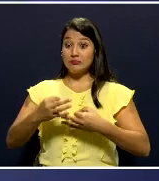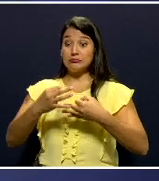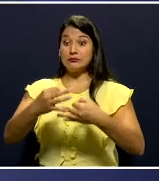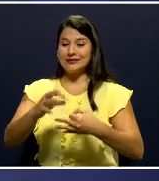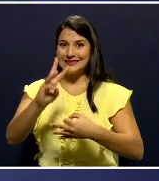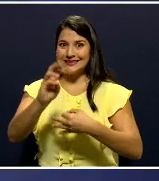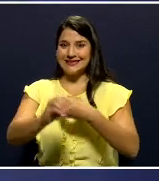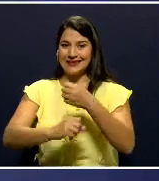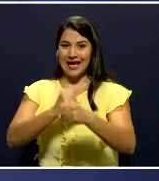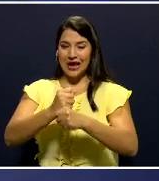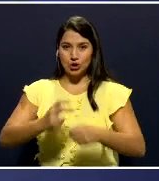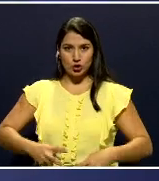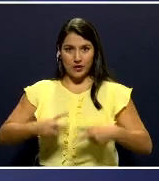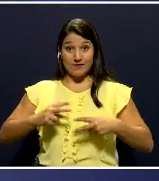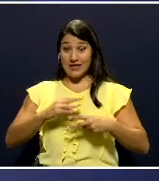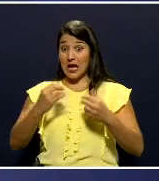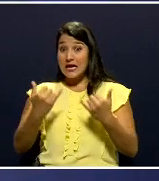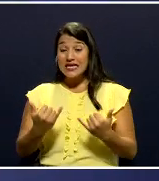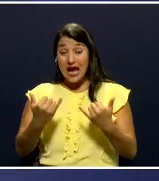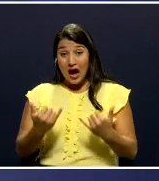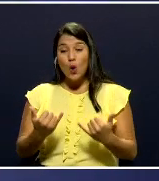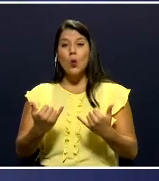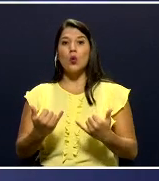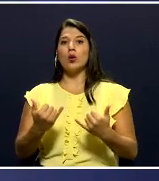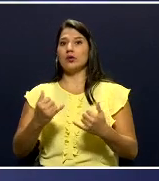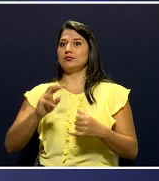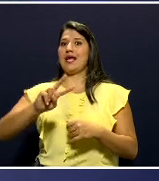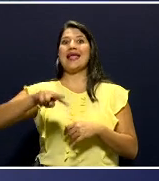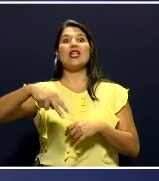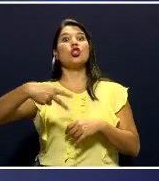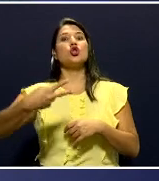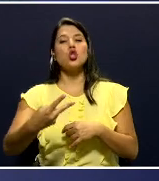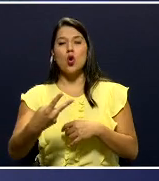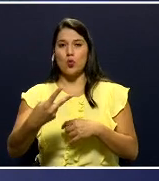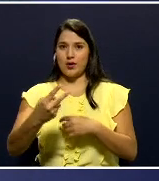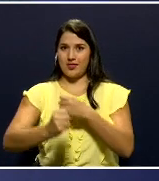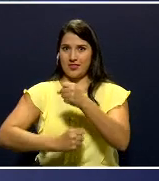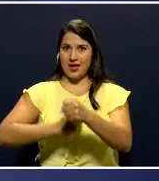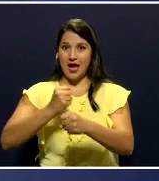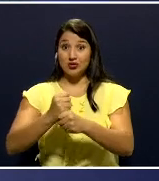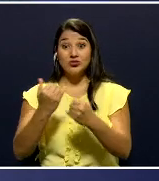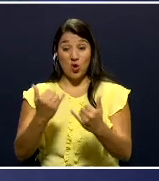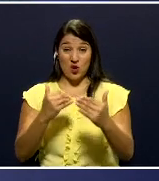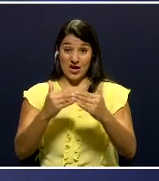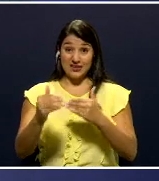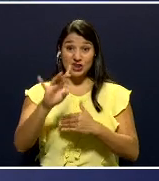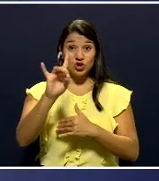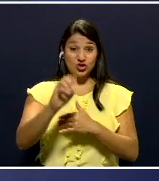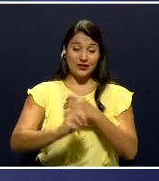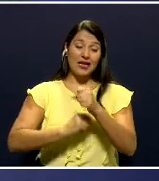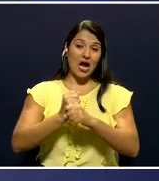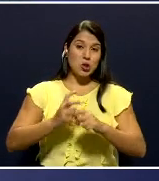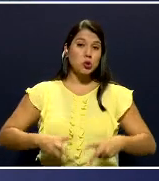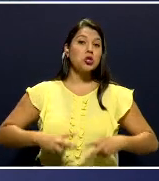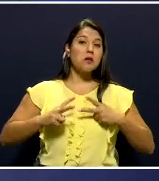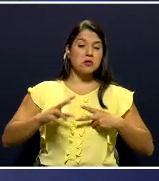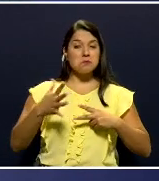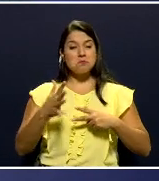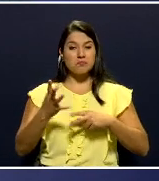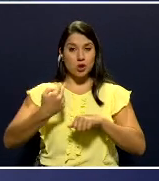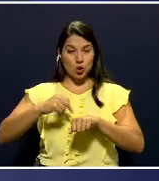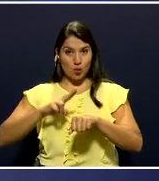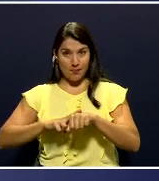estas medidas de higiene, estamos duplicando la expectativa de vida de los seres humanos. Solamente el uso del agua